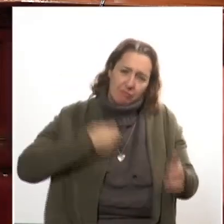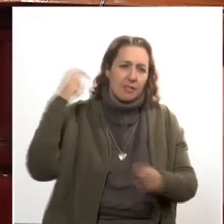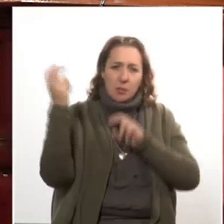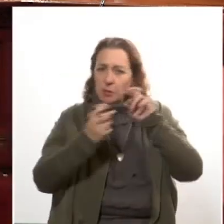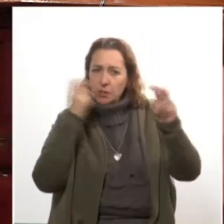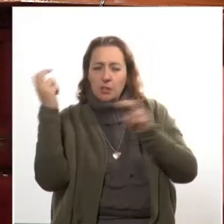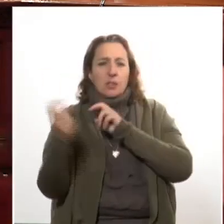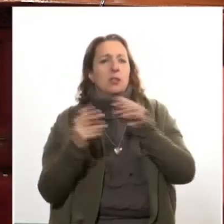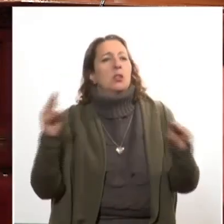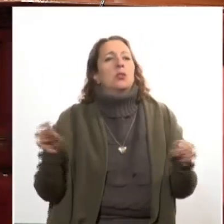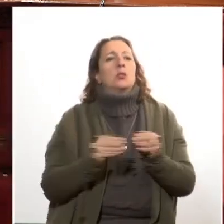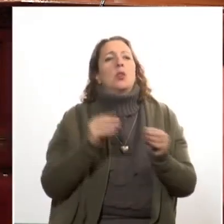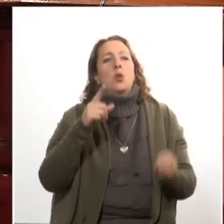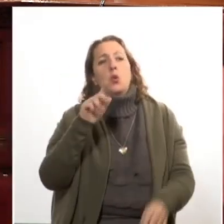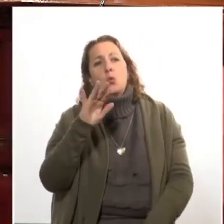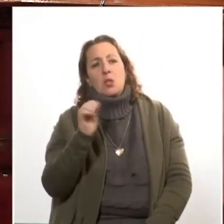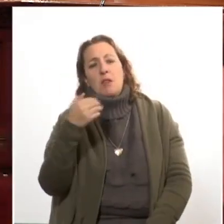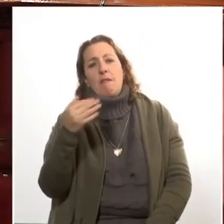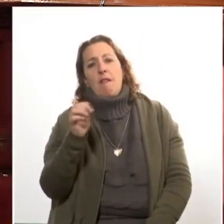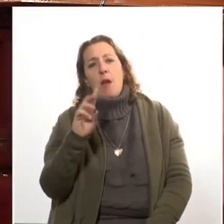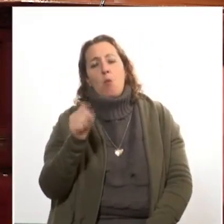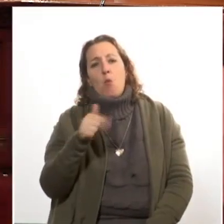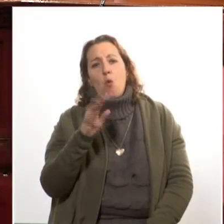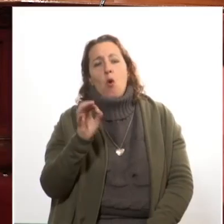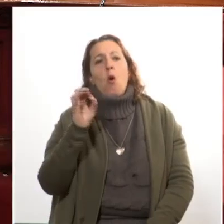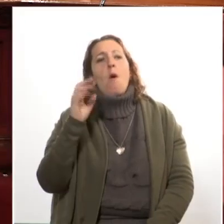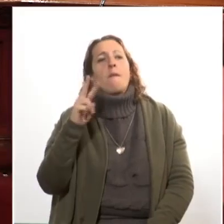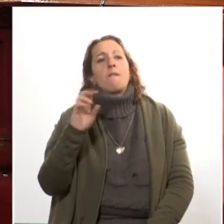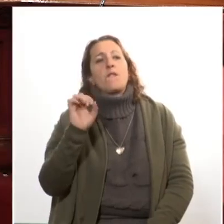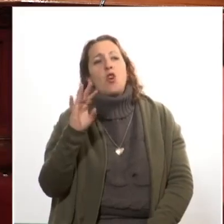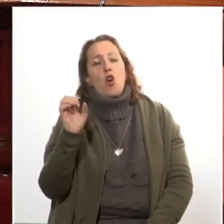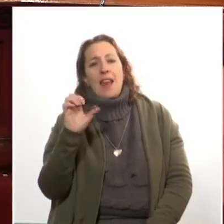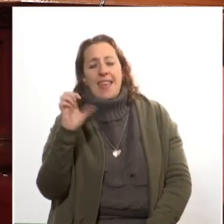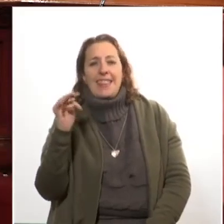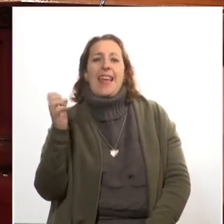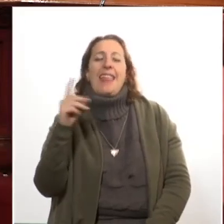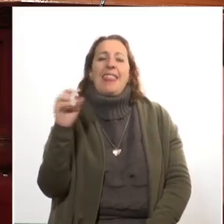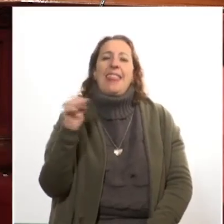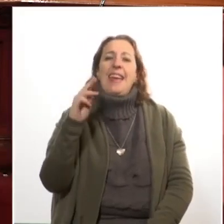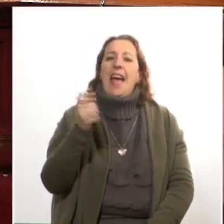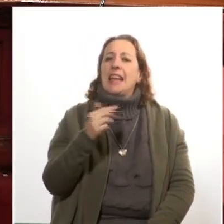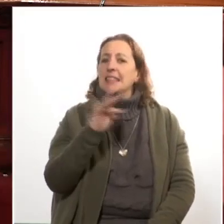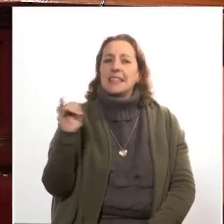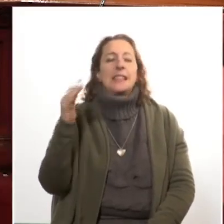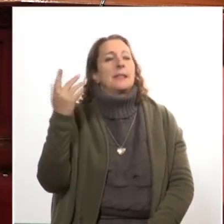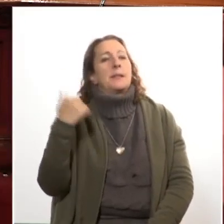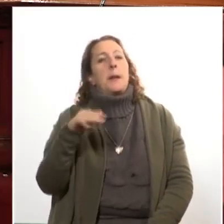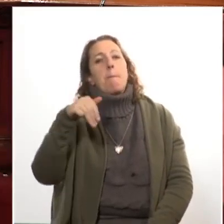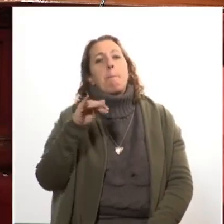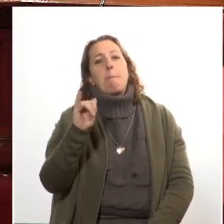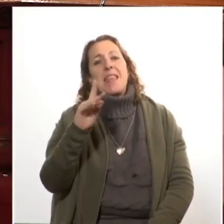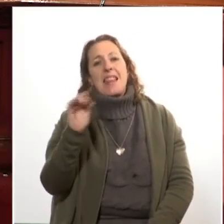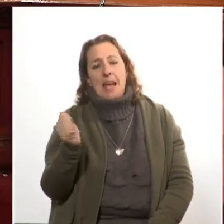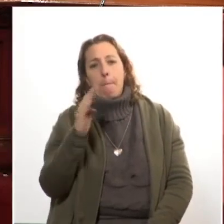Lucy Barburo de Recaño, Violeta Malugani, María Elena Antuña de Gatti, Irma Hernández y Milka